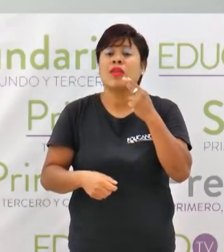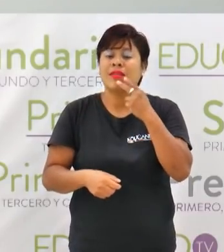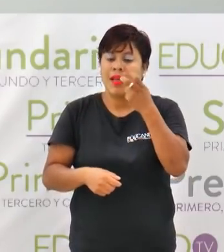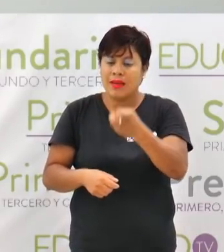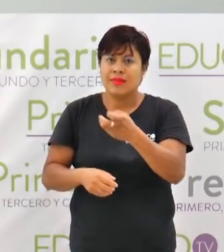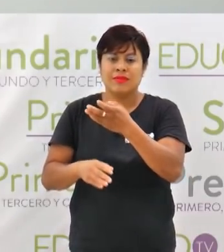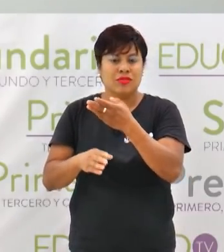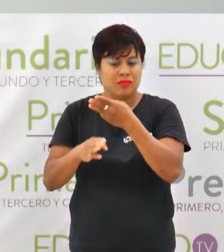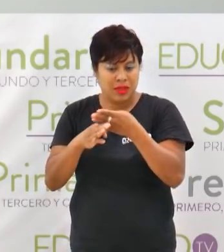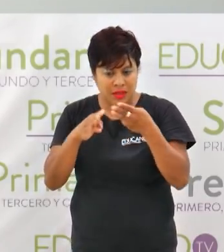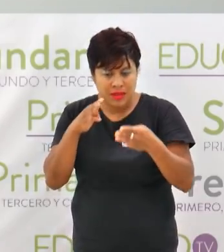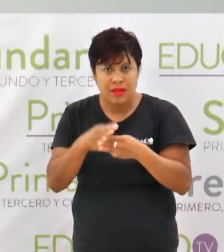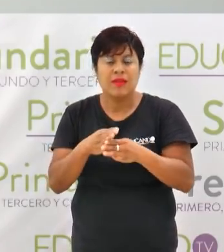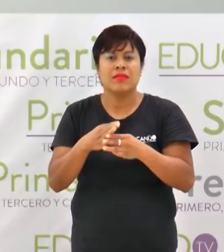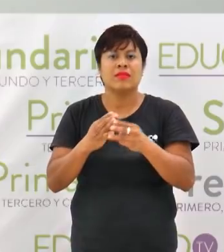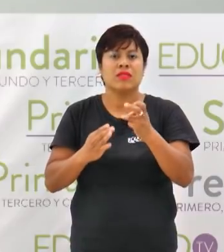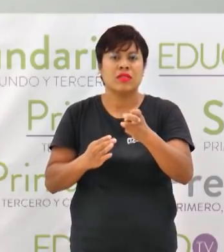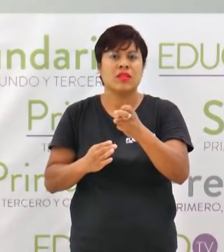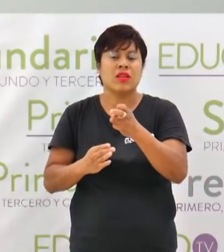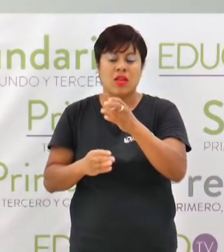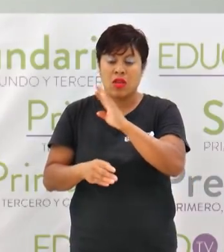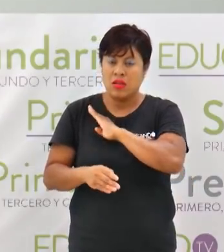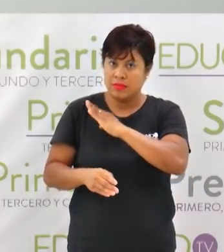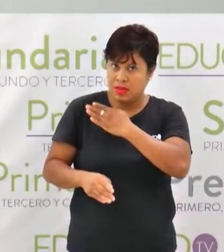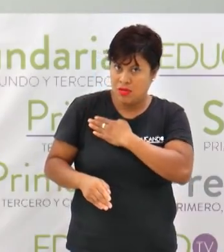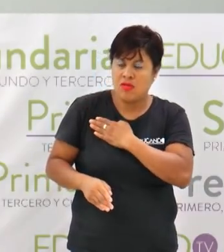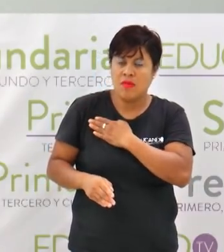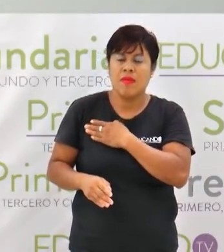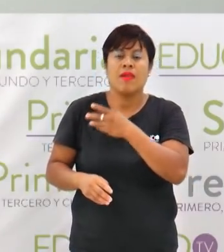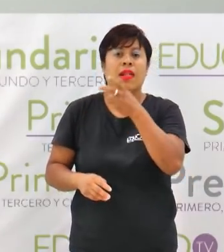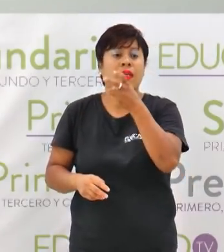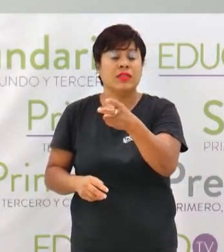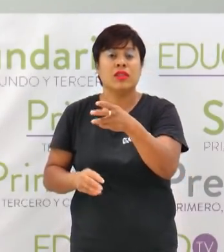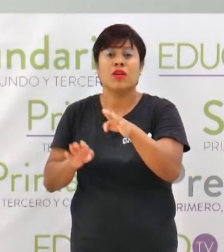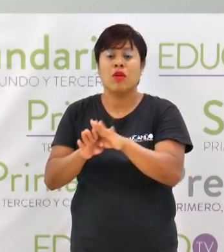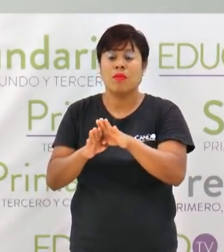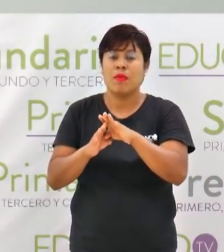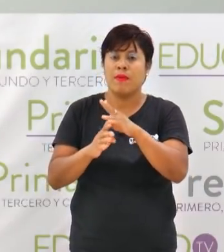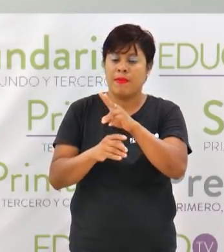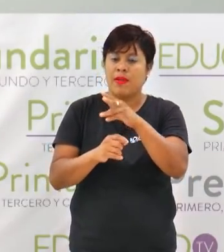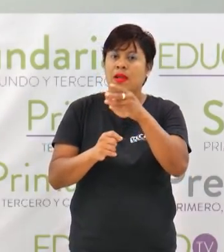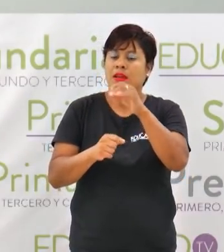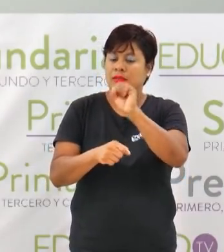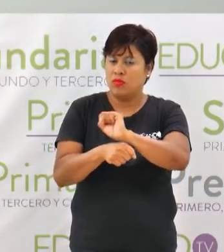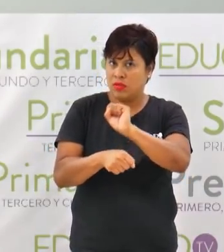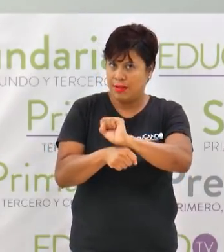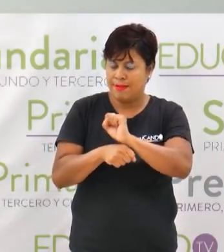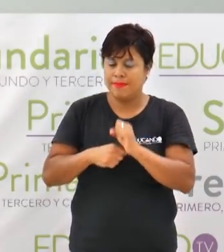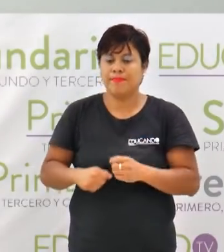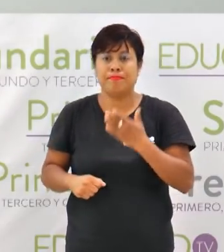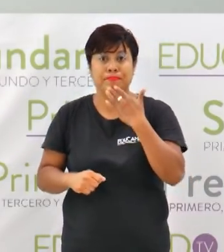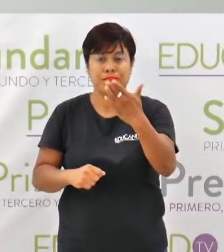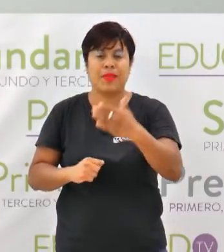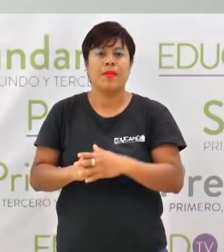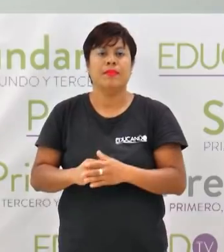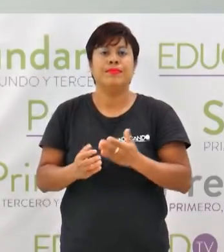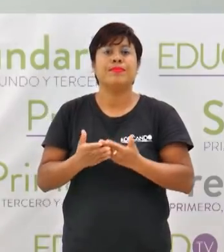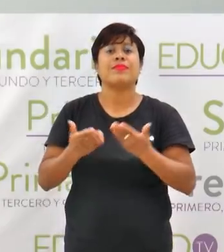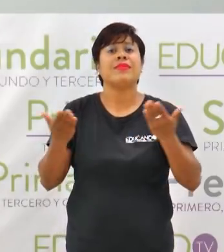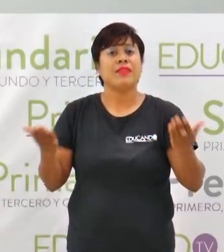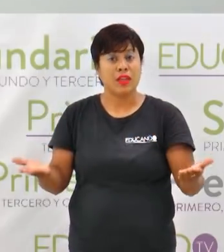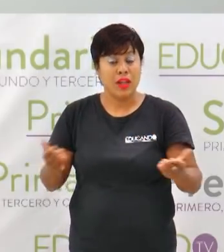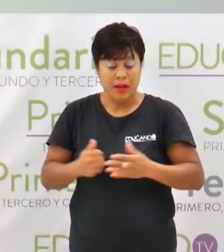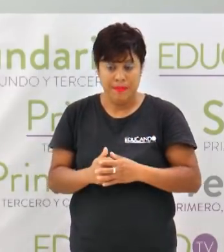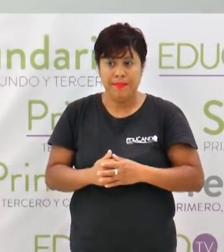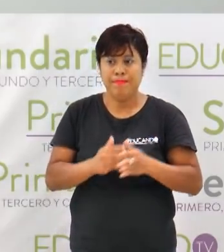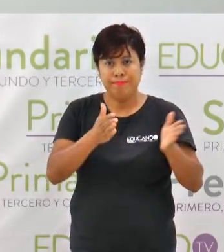estas herramientas en lo que es la materia de español en la secundaria. Muy bien. Ahora llegó